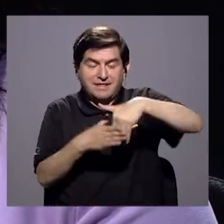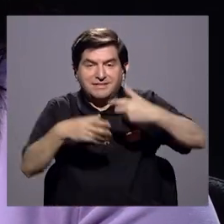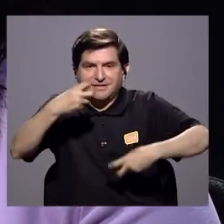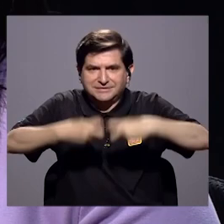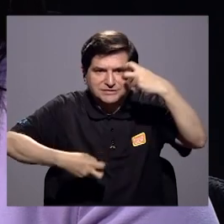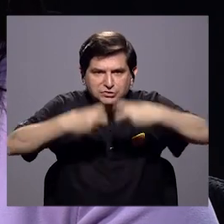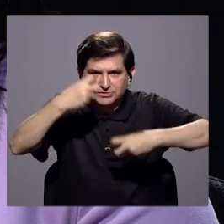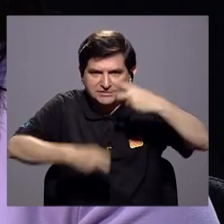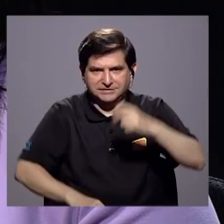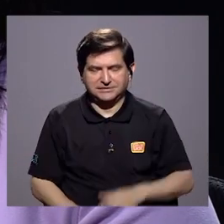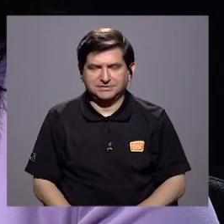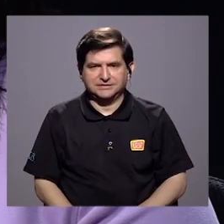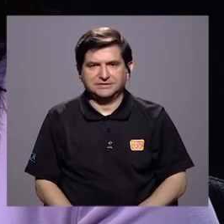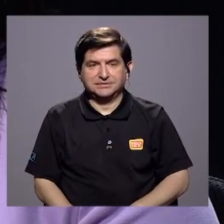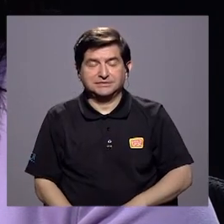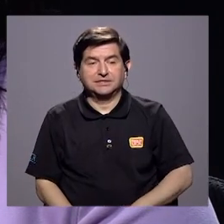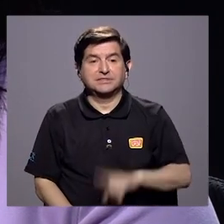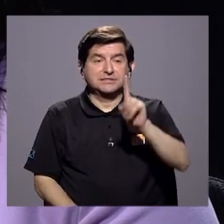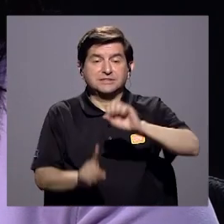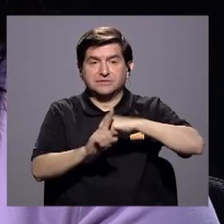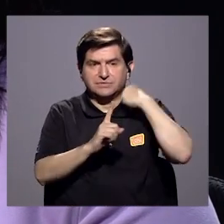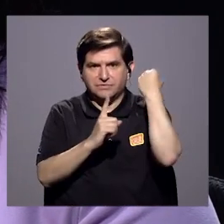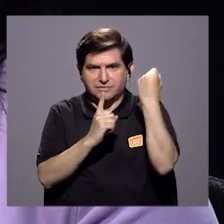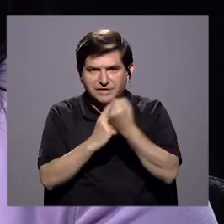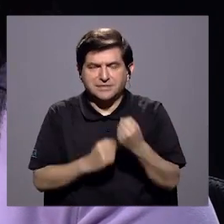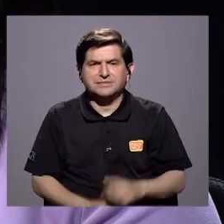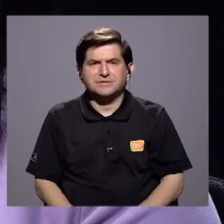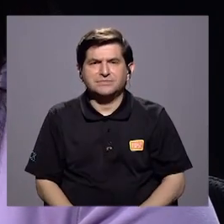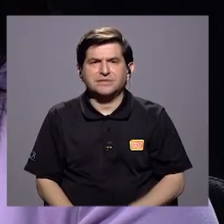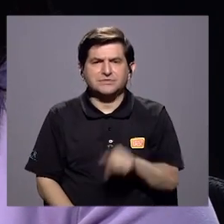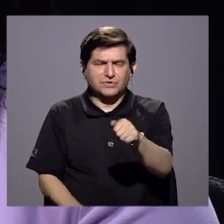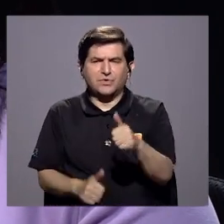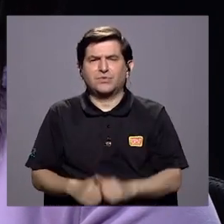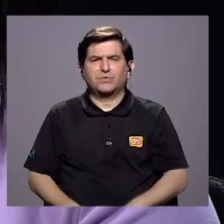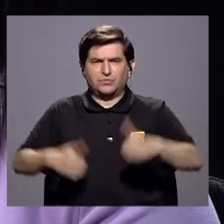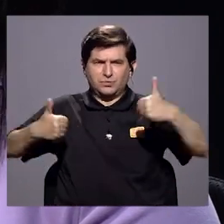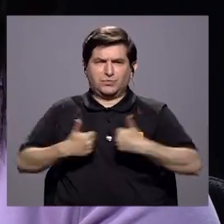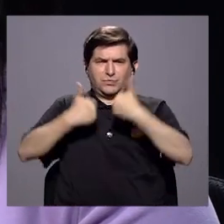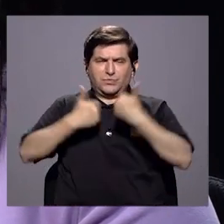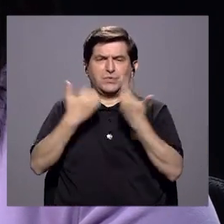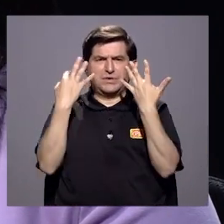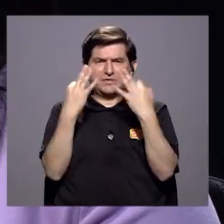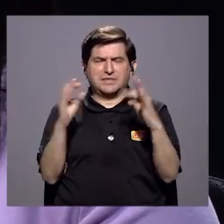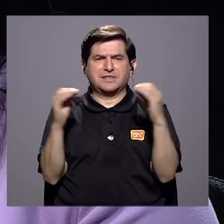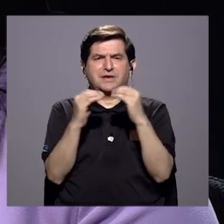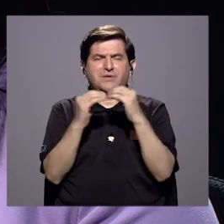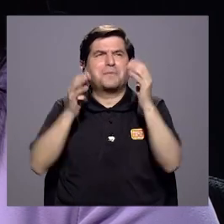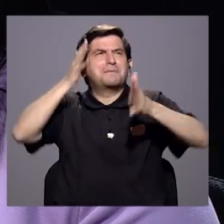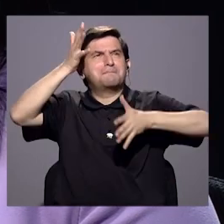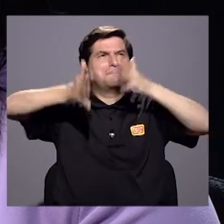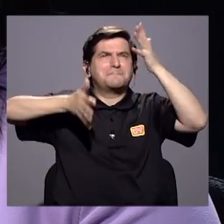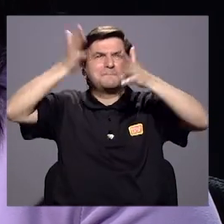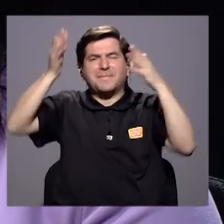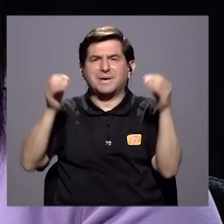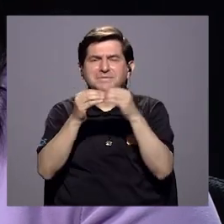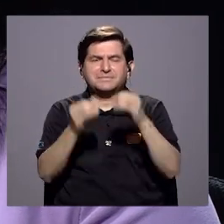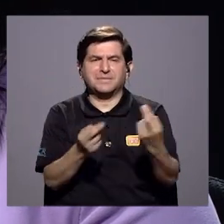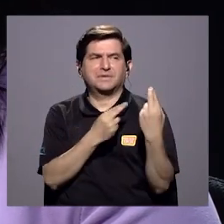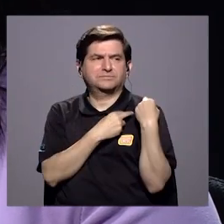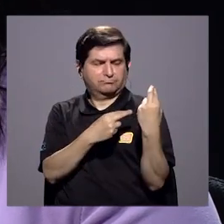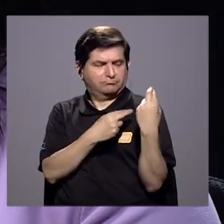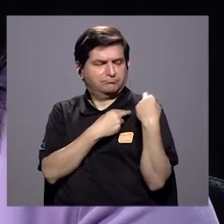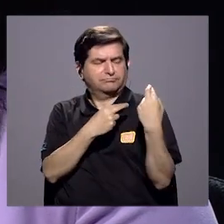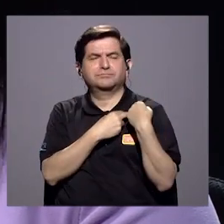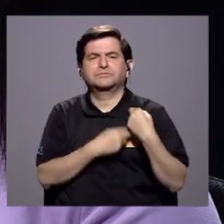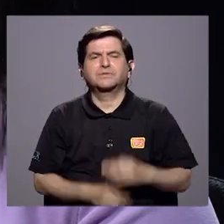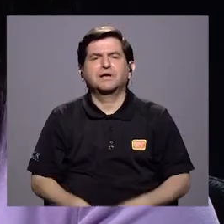crisis, en medio de una visión realmente que iba a ser muy retadora, tratar de ser lo más creativo posible y lo más responsable